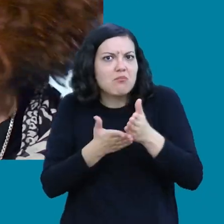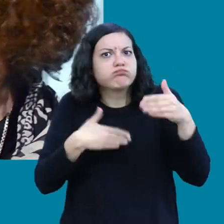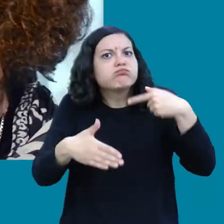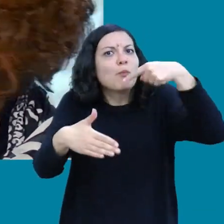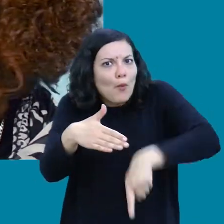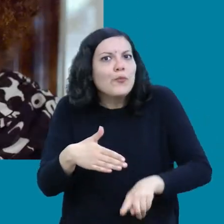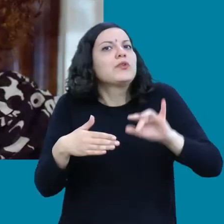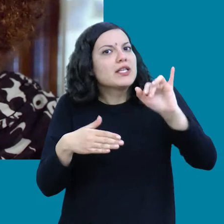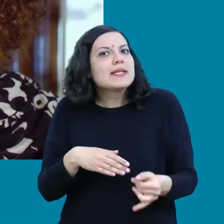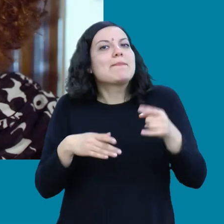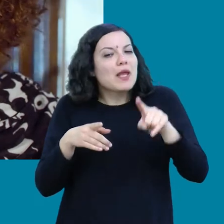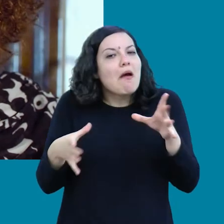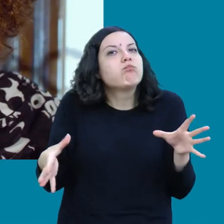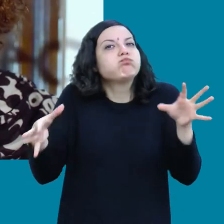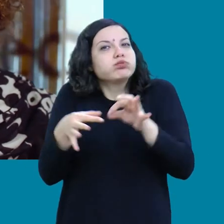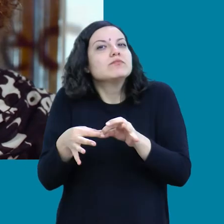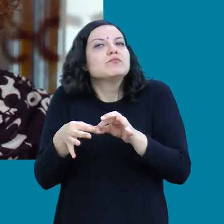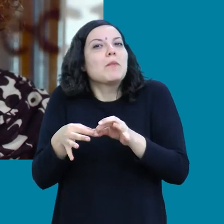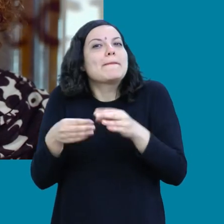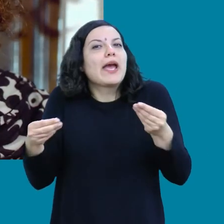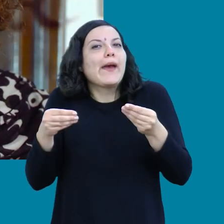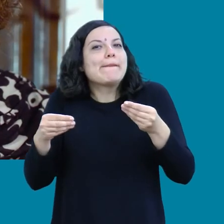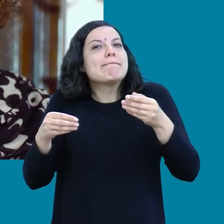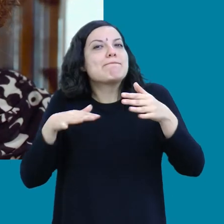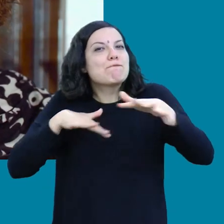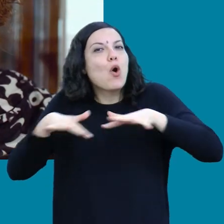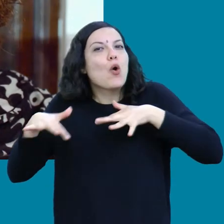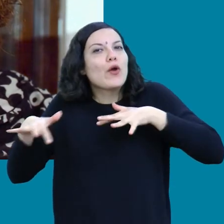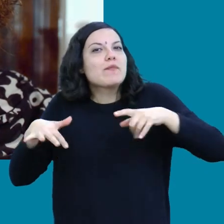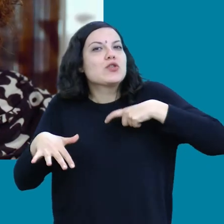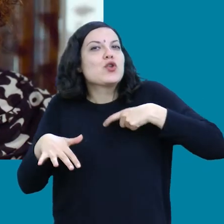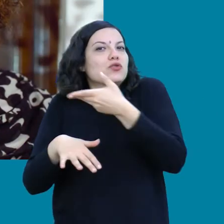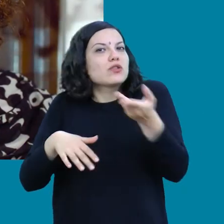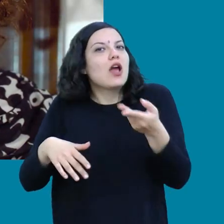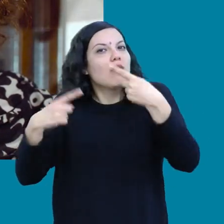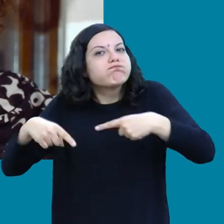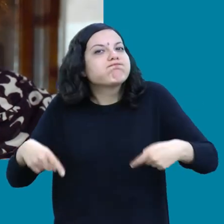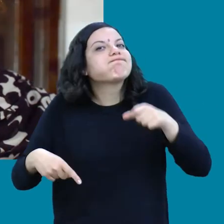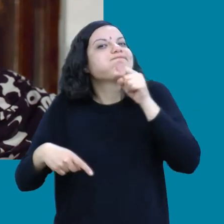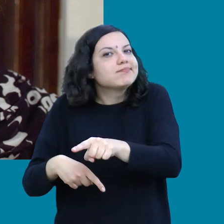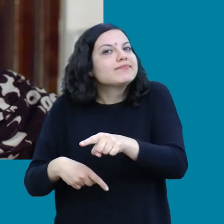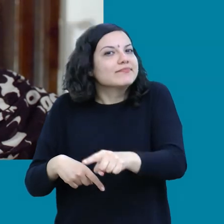las disciplinas, obviamente, pero de la mano de ligarnos con los